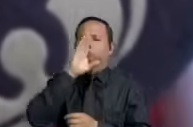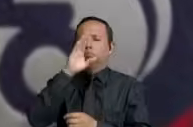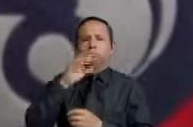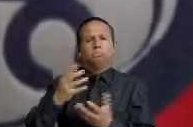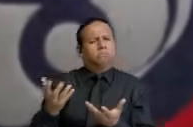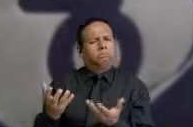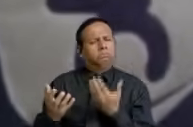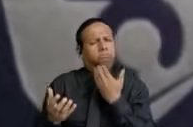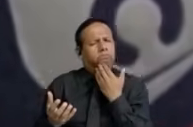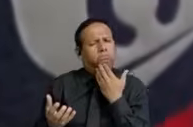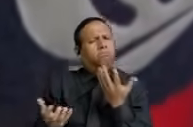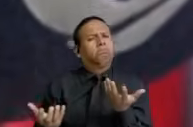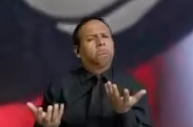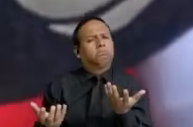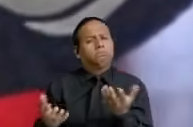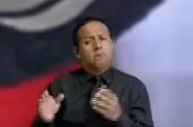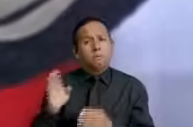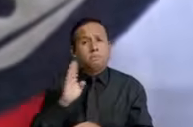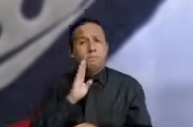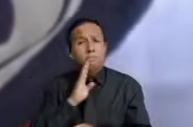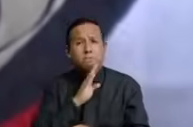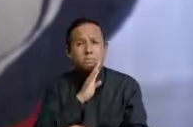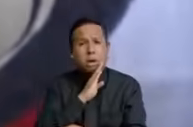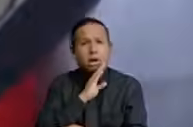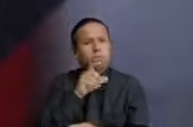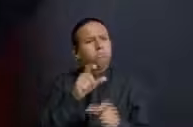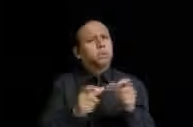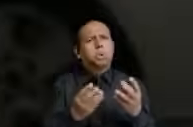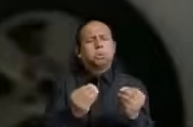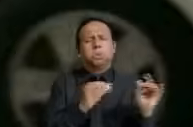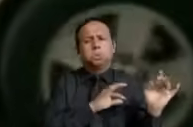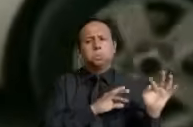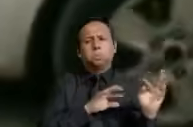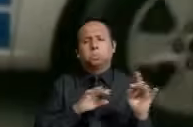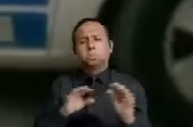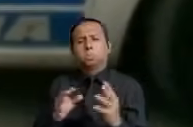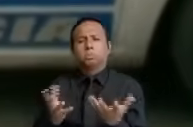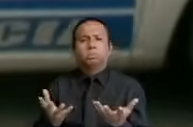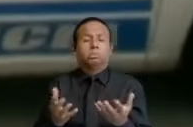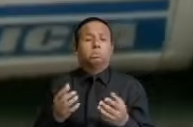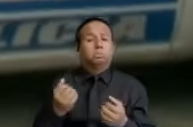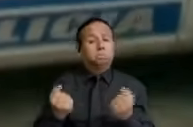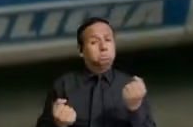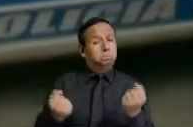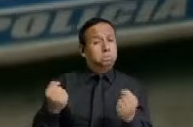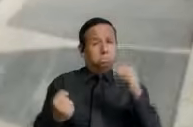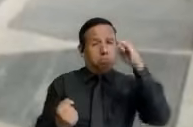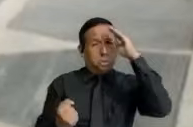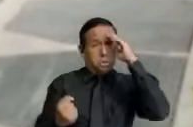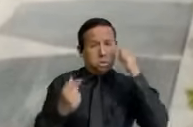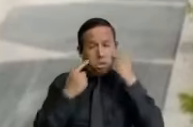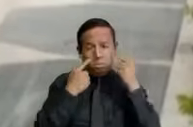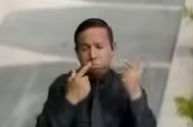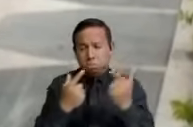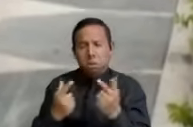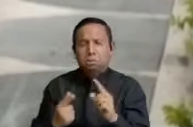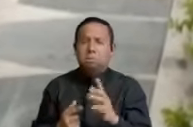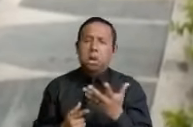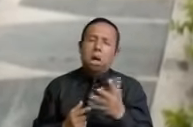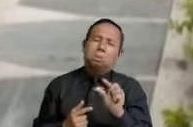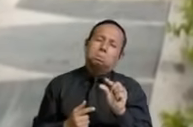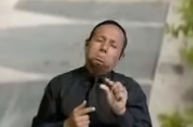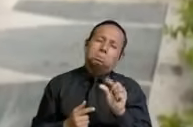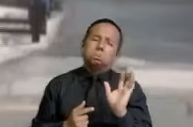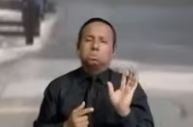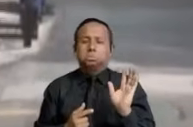bulla y usted sabe que un tipo de bar atrae a cualquier tipo de persona patrullajes muy pocos controles a los vehículos